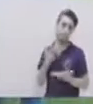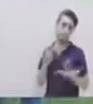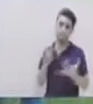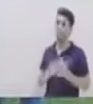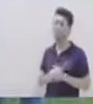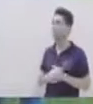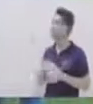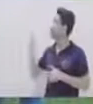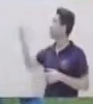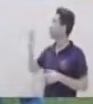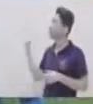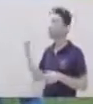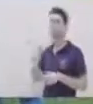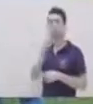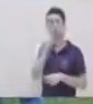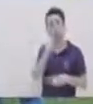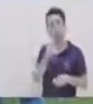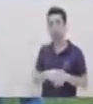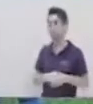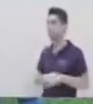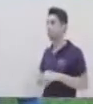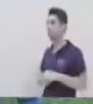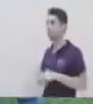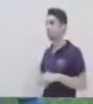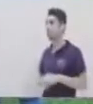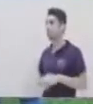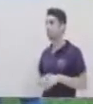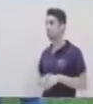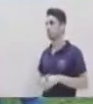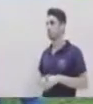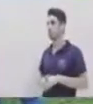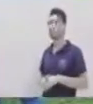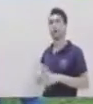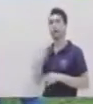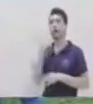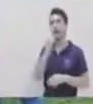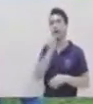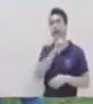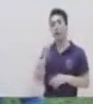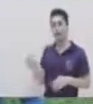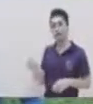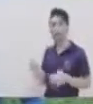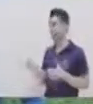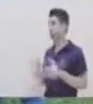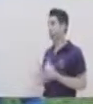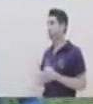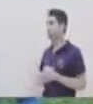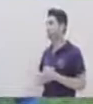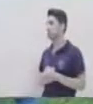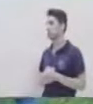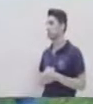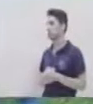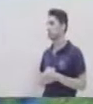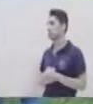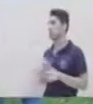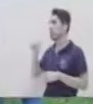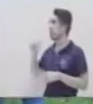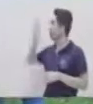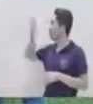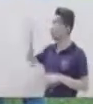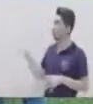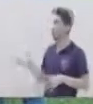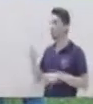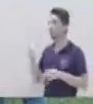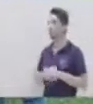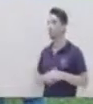estoy hablando, tú se refiere a sobre quién se está hablando, el ella sobre también quién se está hablando.